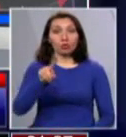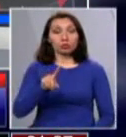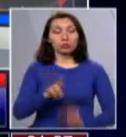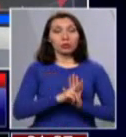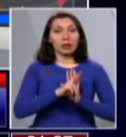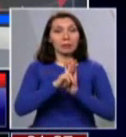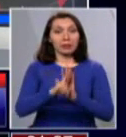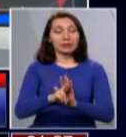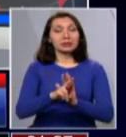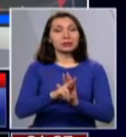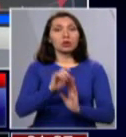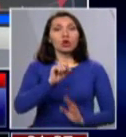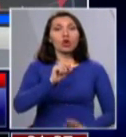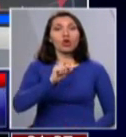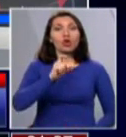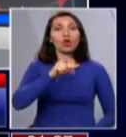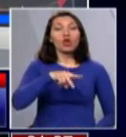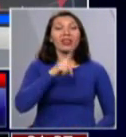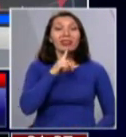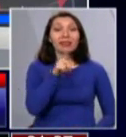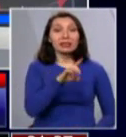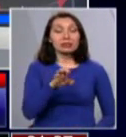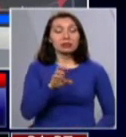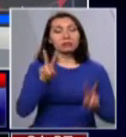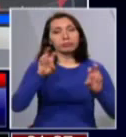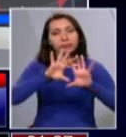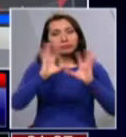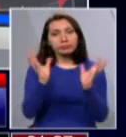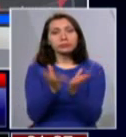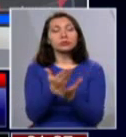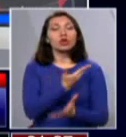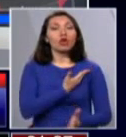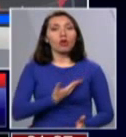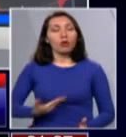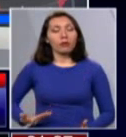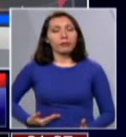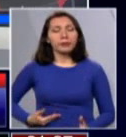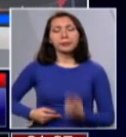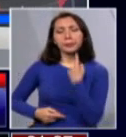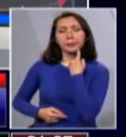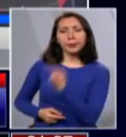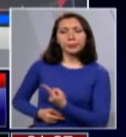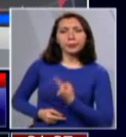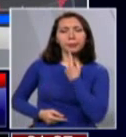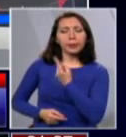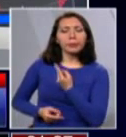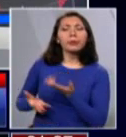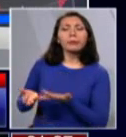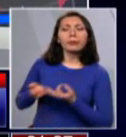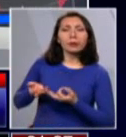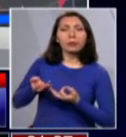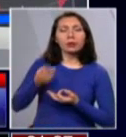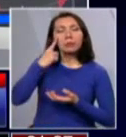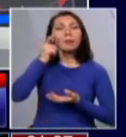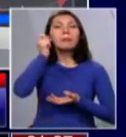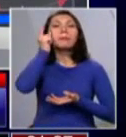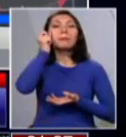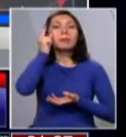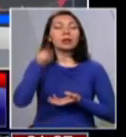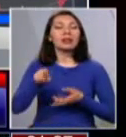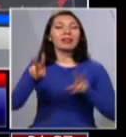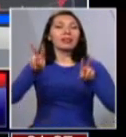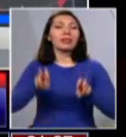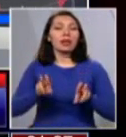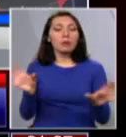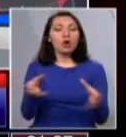representando a patricio contesse dentro del contexto del gobierno aparecía haciendo preguntas y haciendo averiguaciones para el